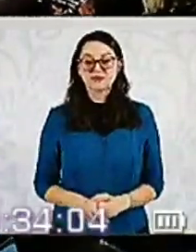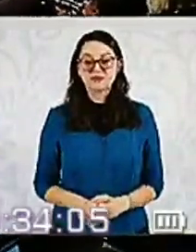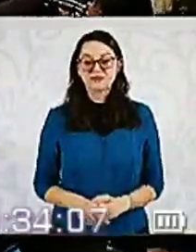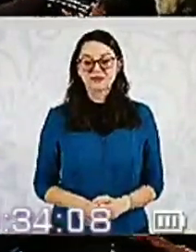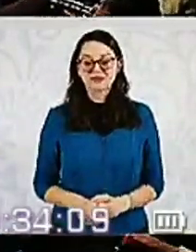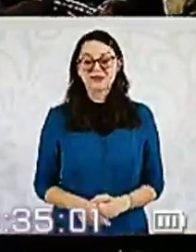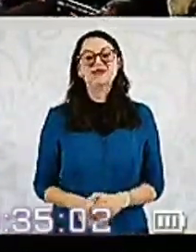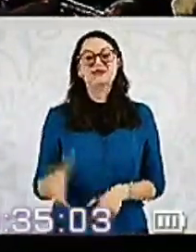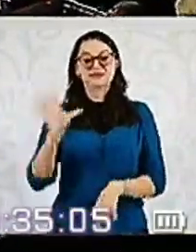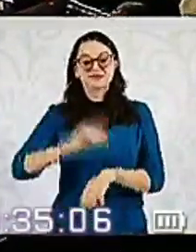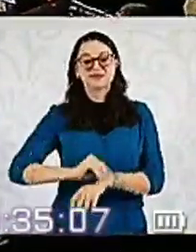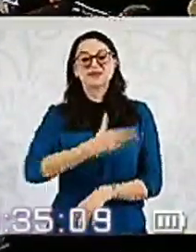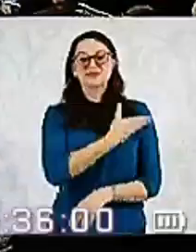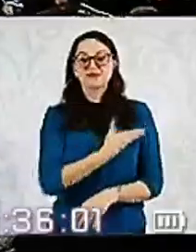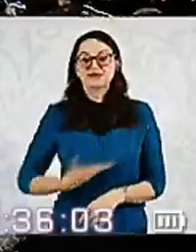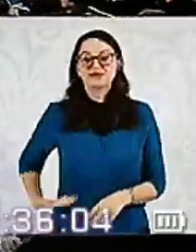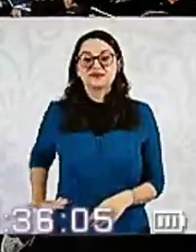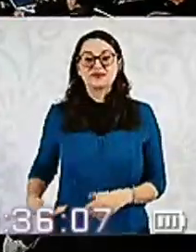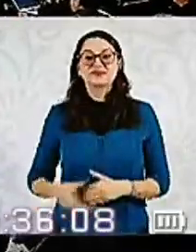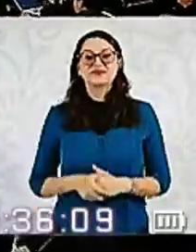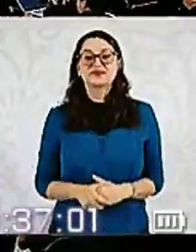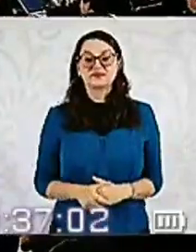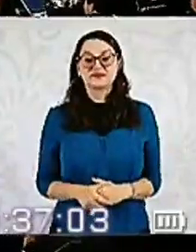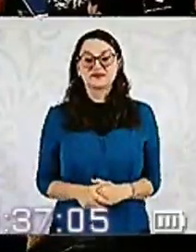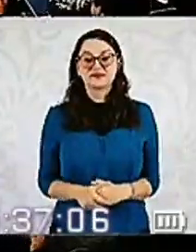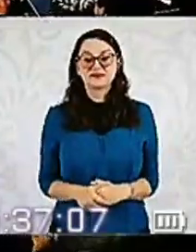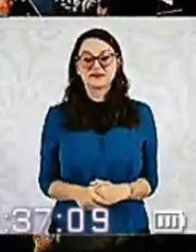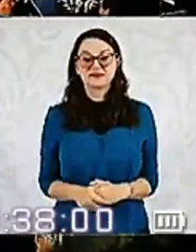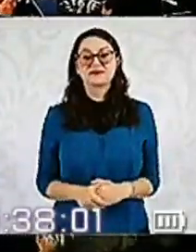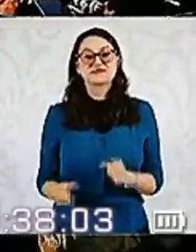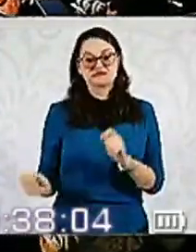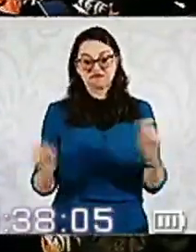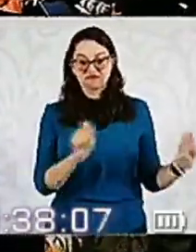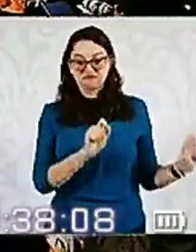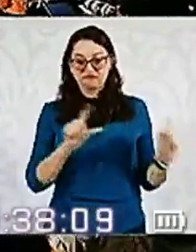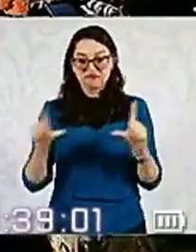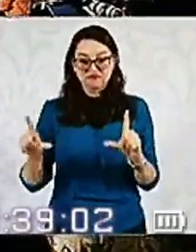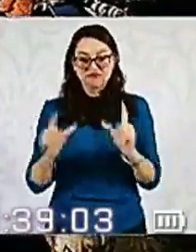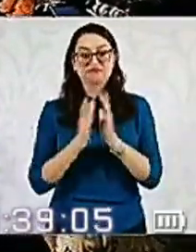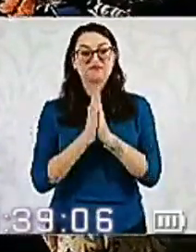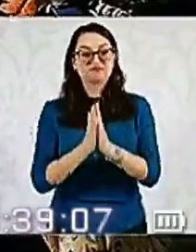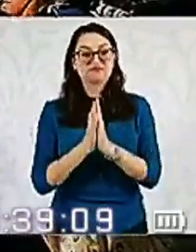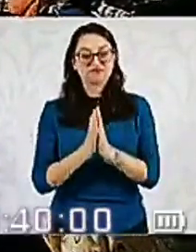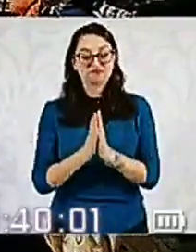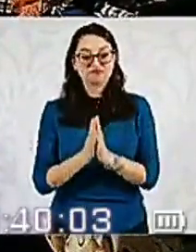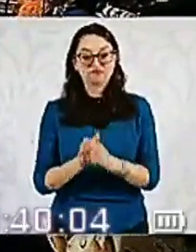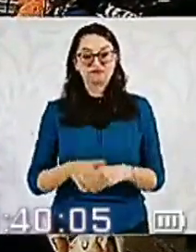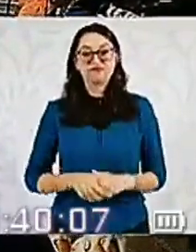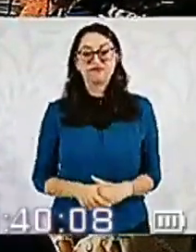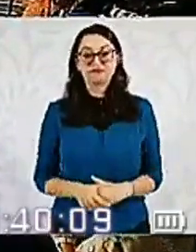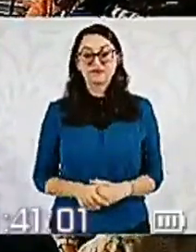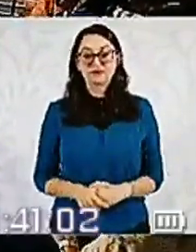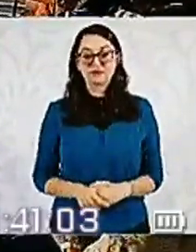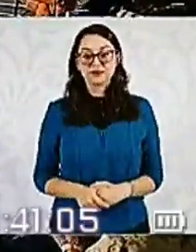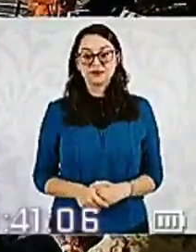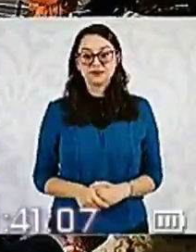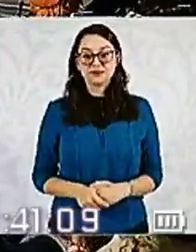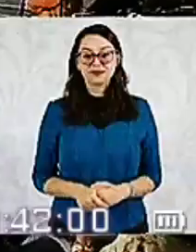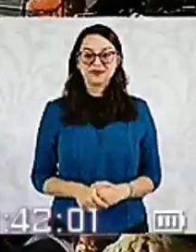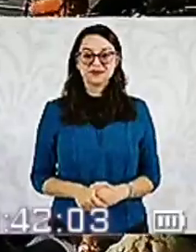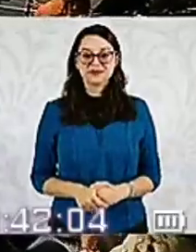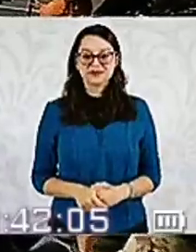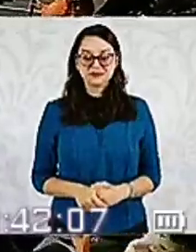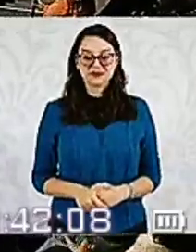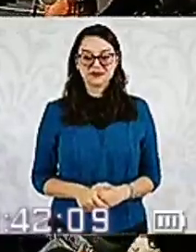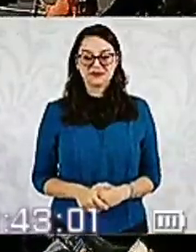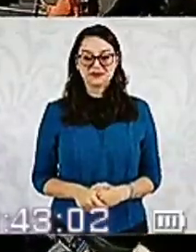Con su permiso, Presidenta. Si nos ayudan con la presentación, por favor. Bueno,